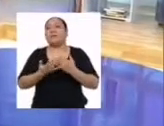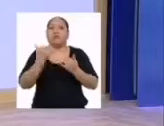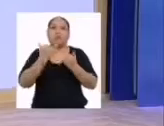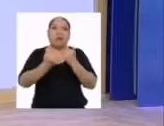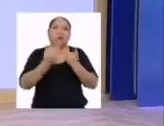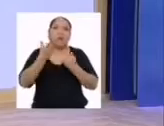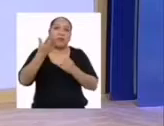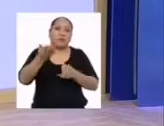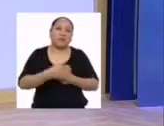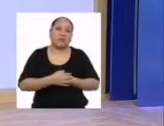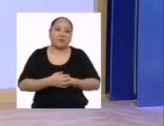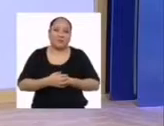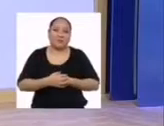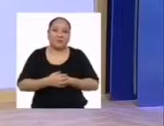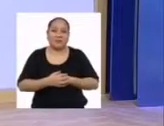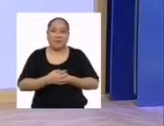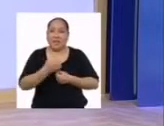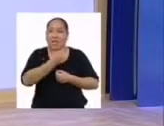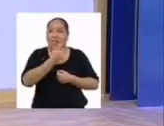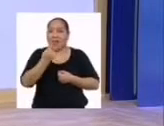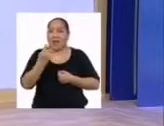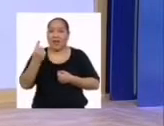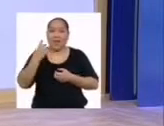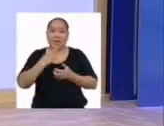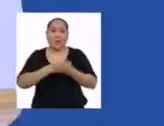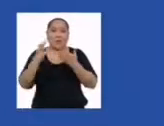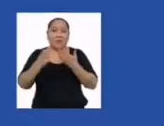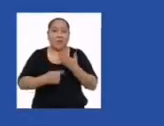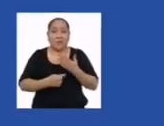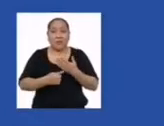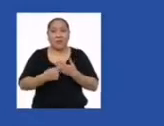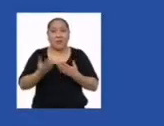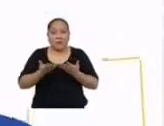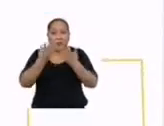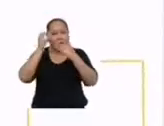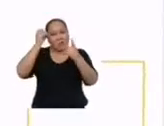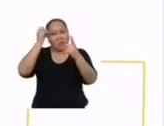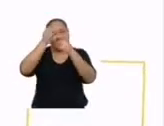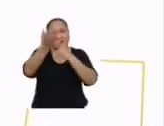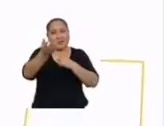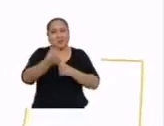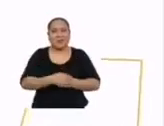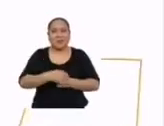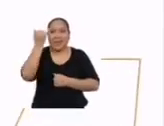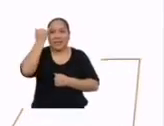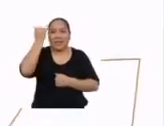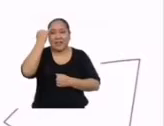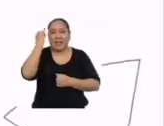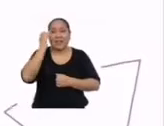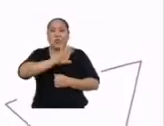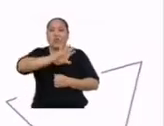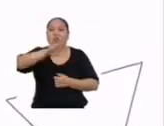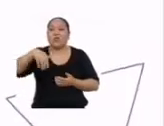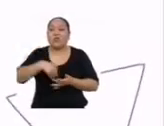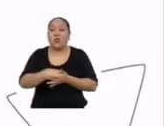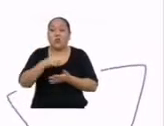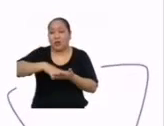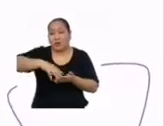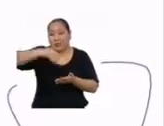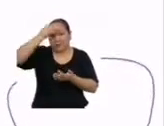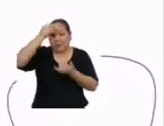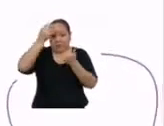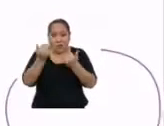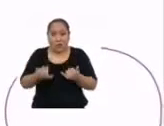adelante. Como en cada programa, les quiero dejar un reto. La idea es que con todo lo aprendido hoy,